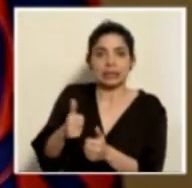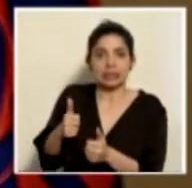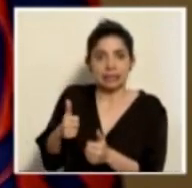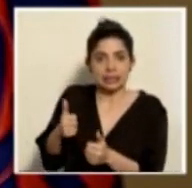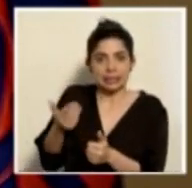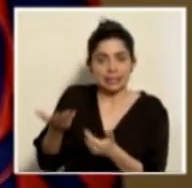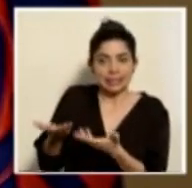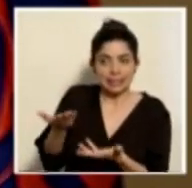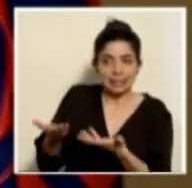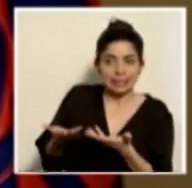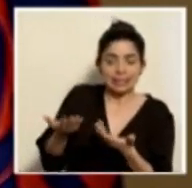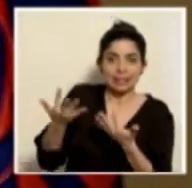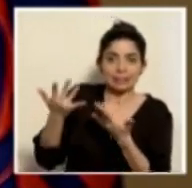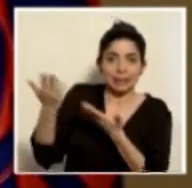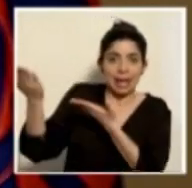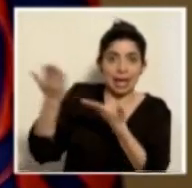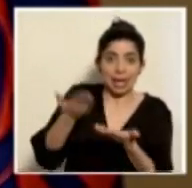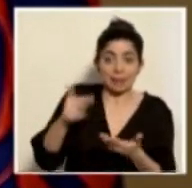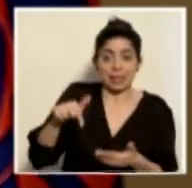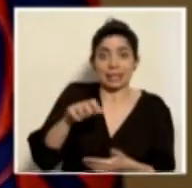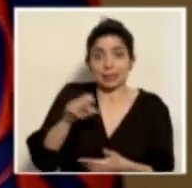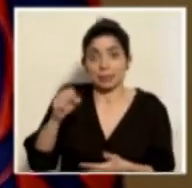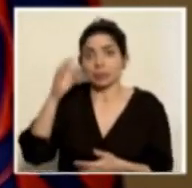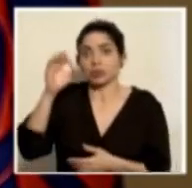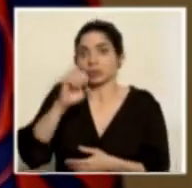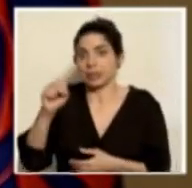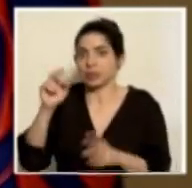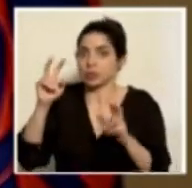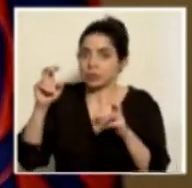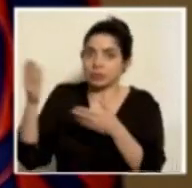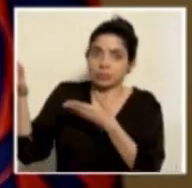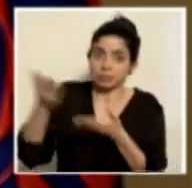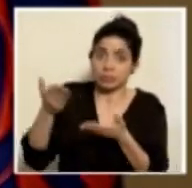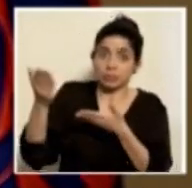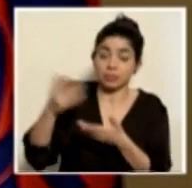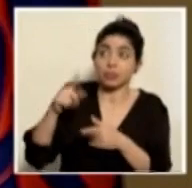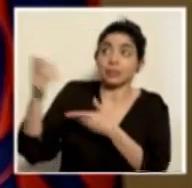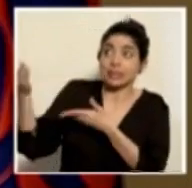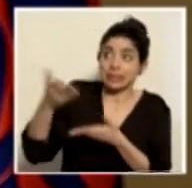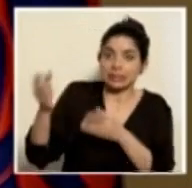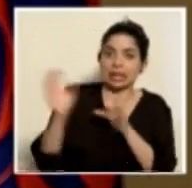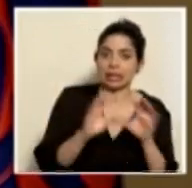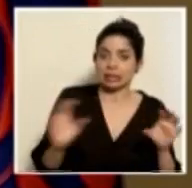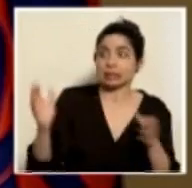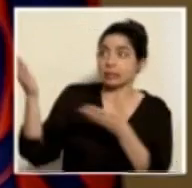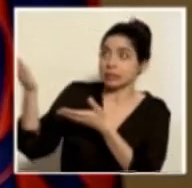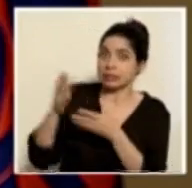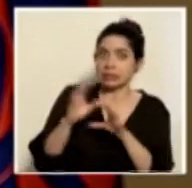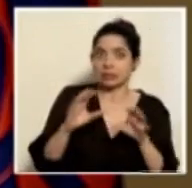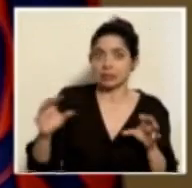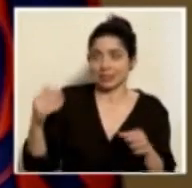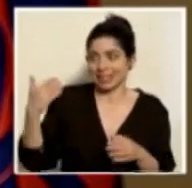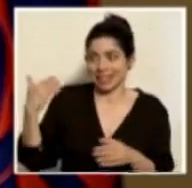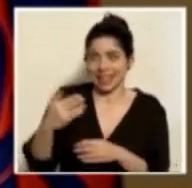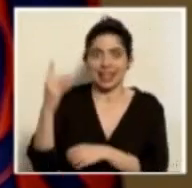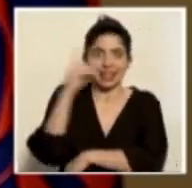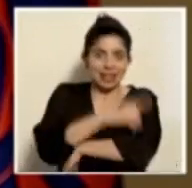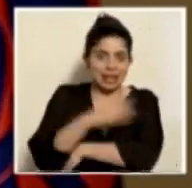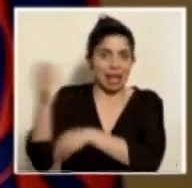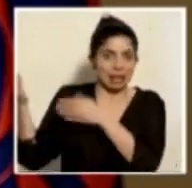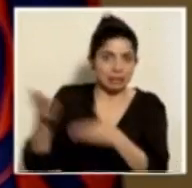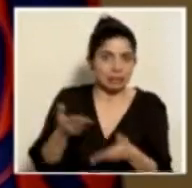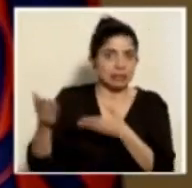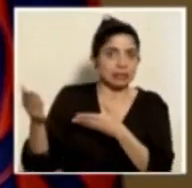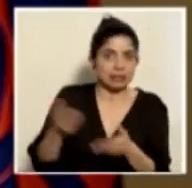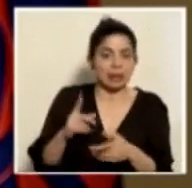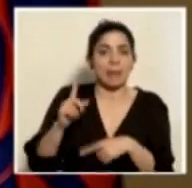Hay compromisos de entrega de este mes y el mes entrante, y entonces como van llegando, y inclusive han llegado algunos en estos días,